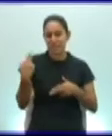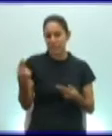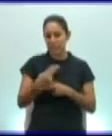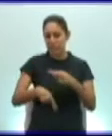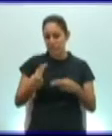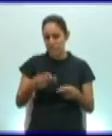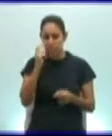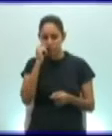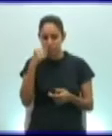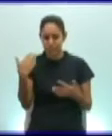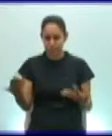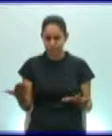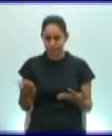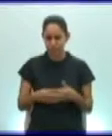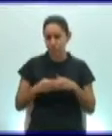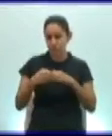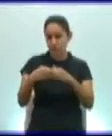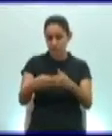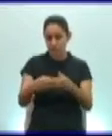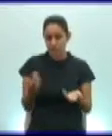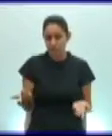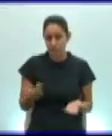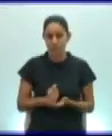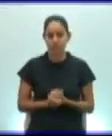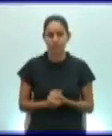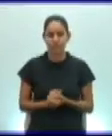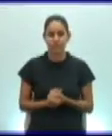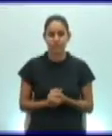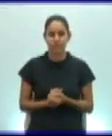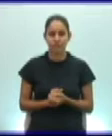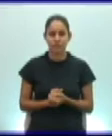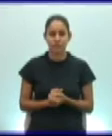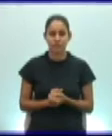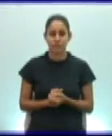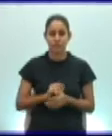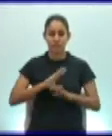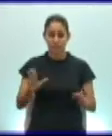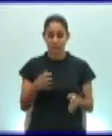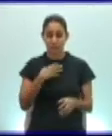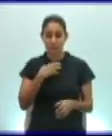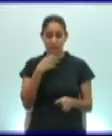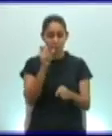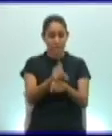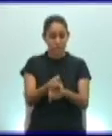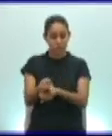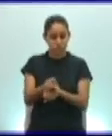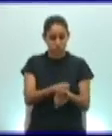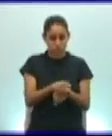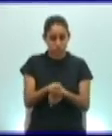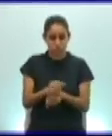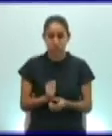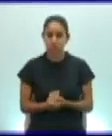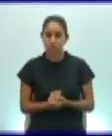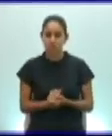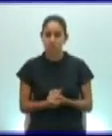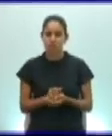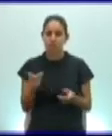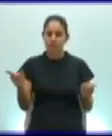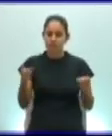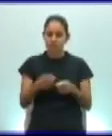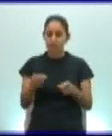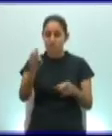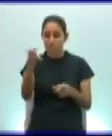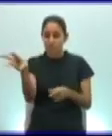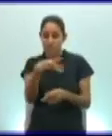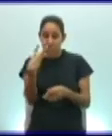Delgado. Pero bueno, vinculado a ello, bueno, tenemos ya el bombardeo para ir sintetizando las ideas y sobre todo que este esquema le